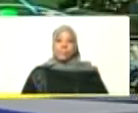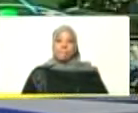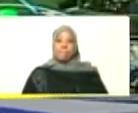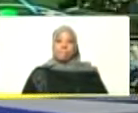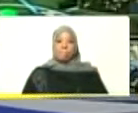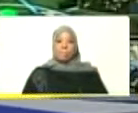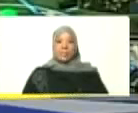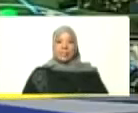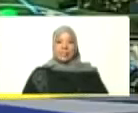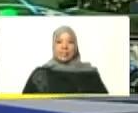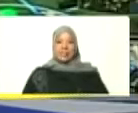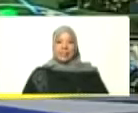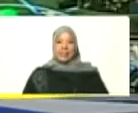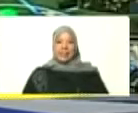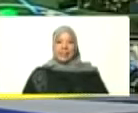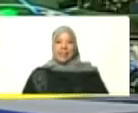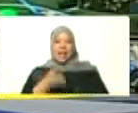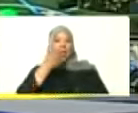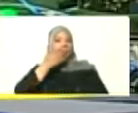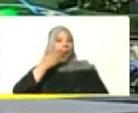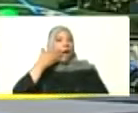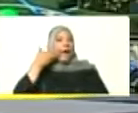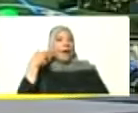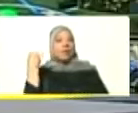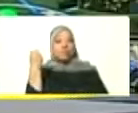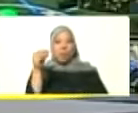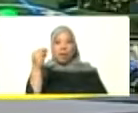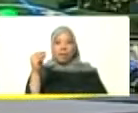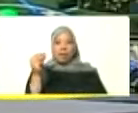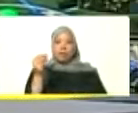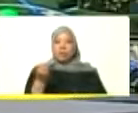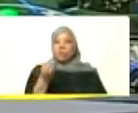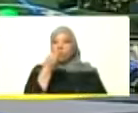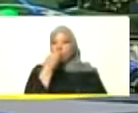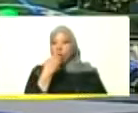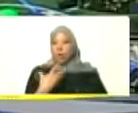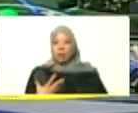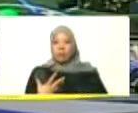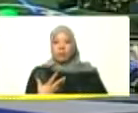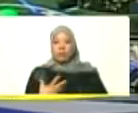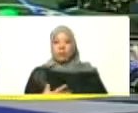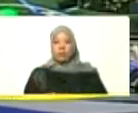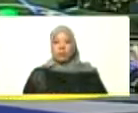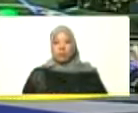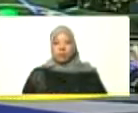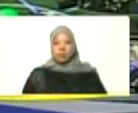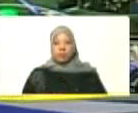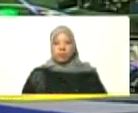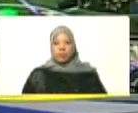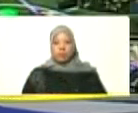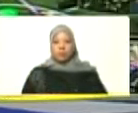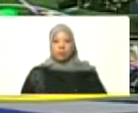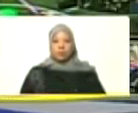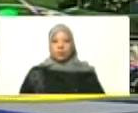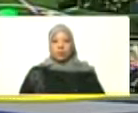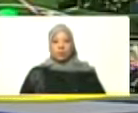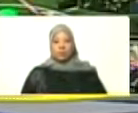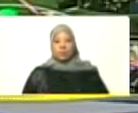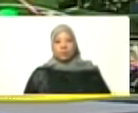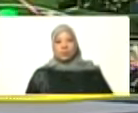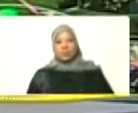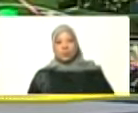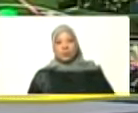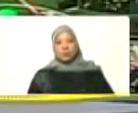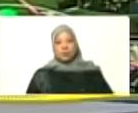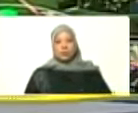Bueno, experiencia que van nutriendo la lucha permanente.